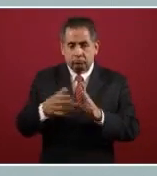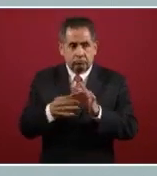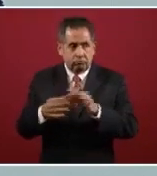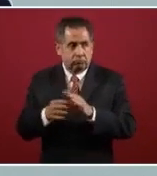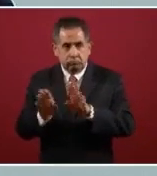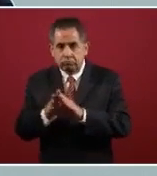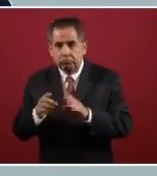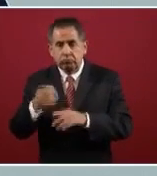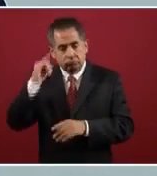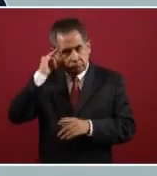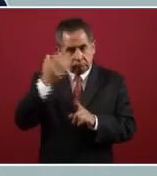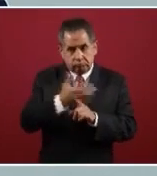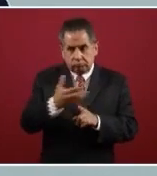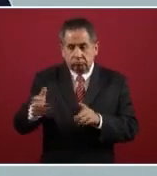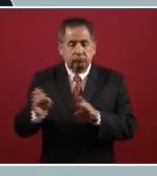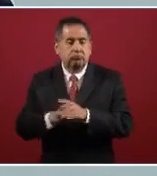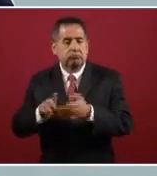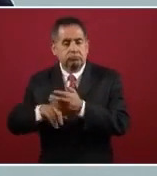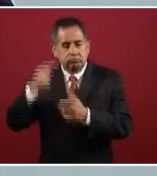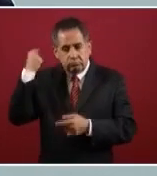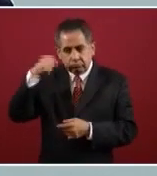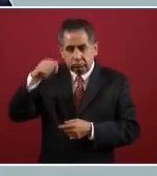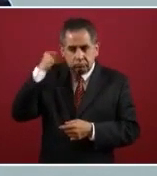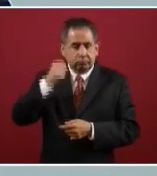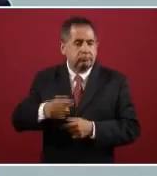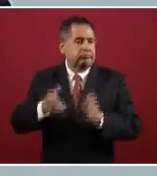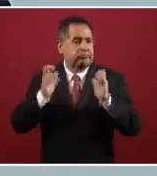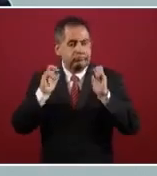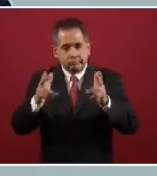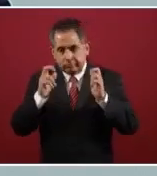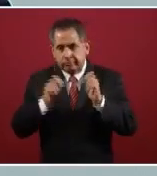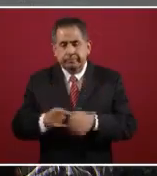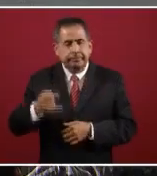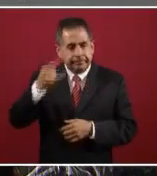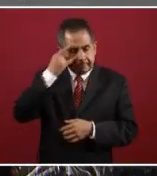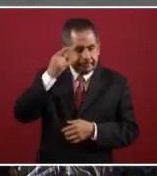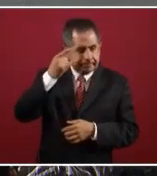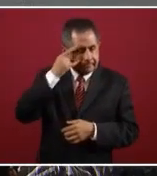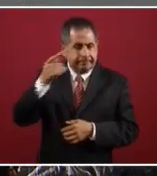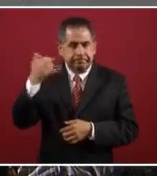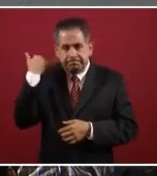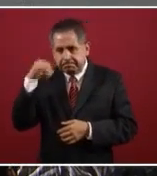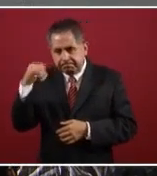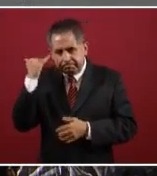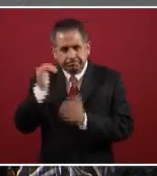campesinos de Tabasco, de Chiapas, de Campeche, de Yucatán,